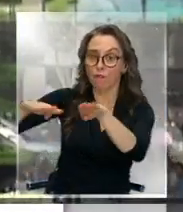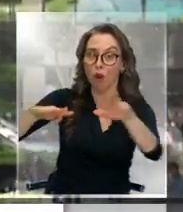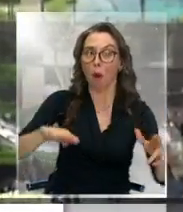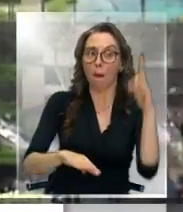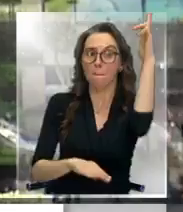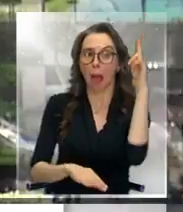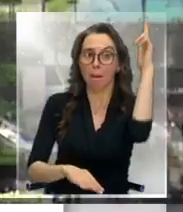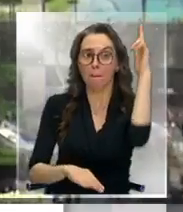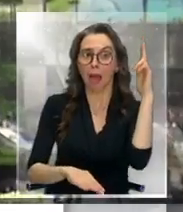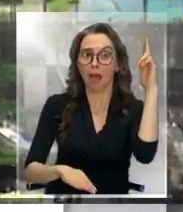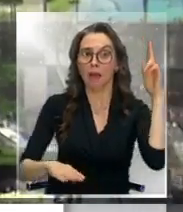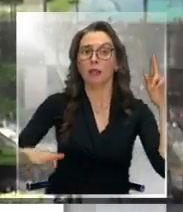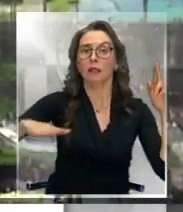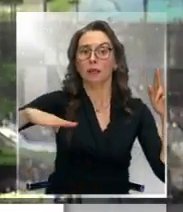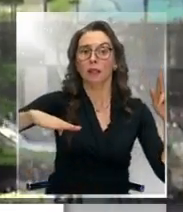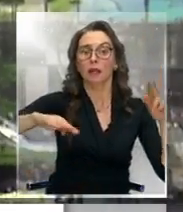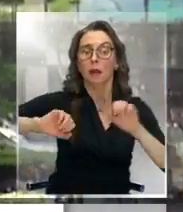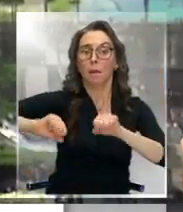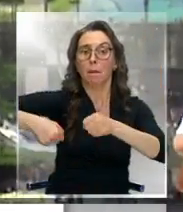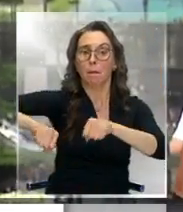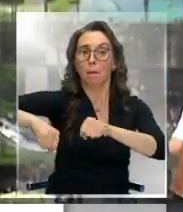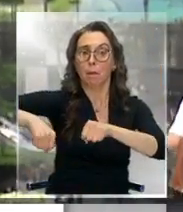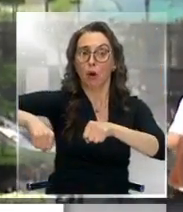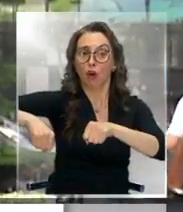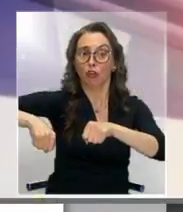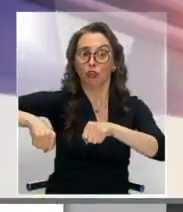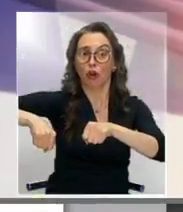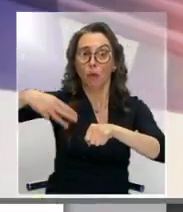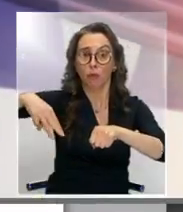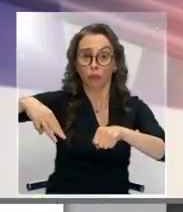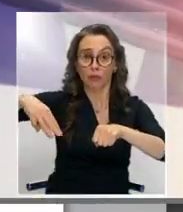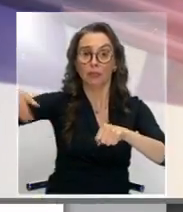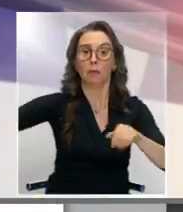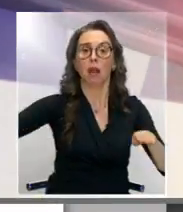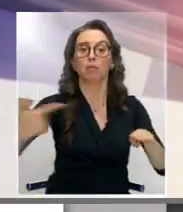uno a una motocicleta municipal.